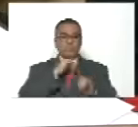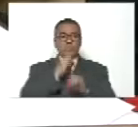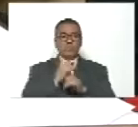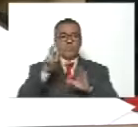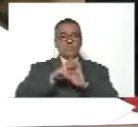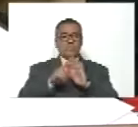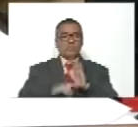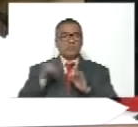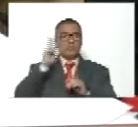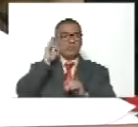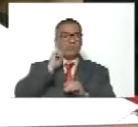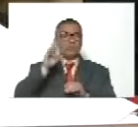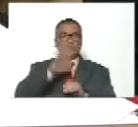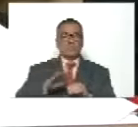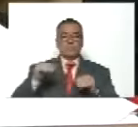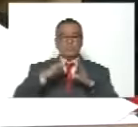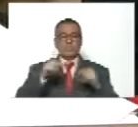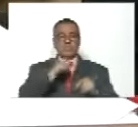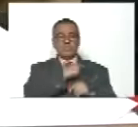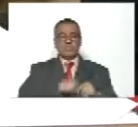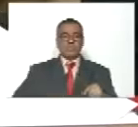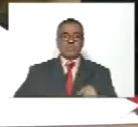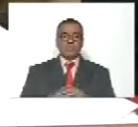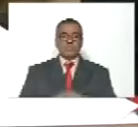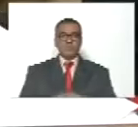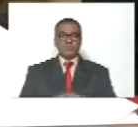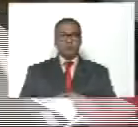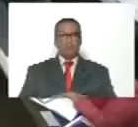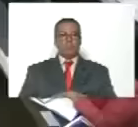de la República. Es todo, ciudadano presidente.